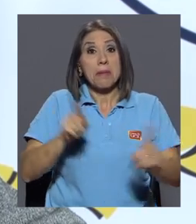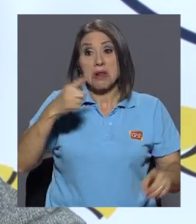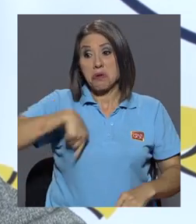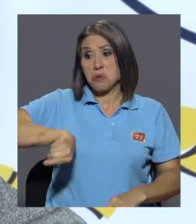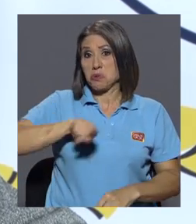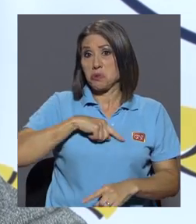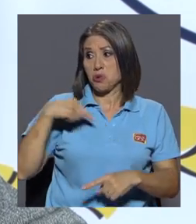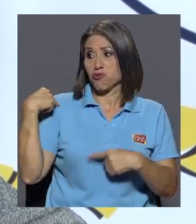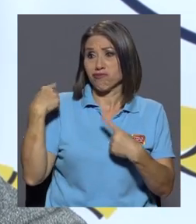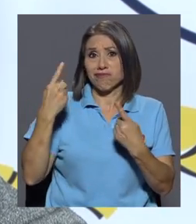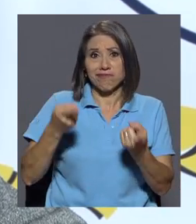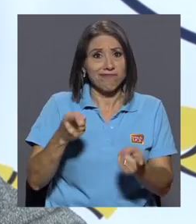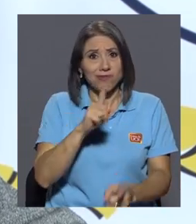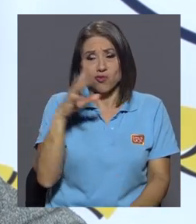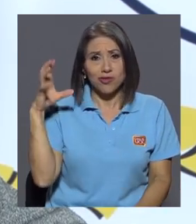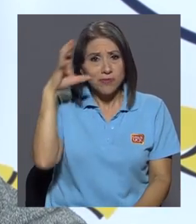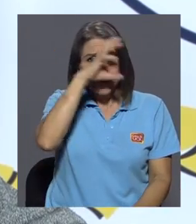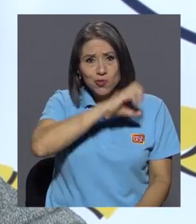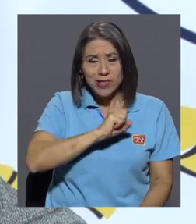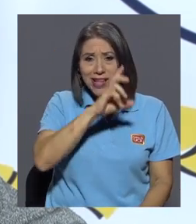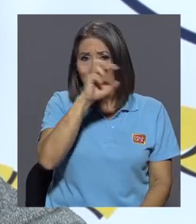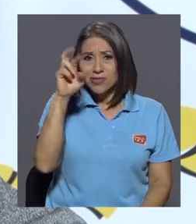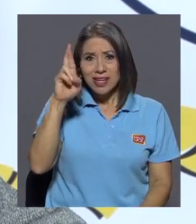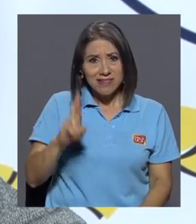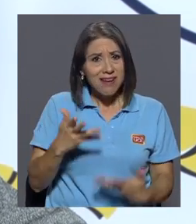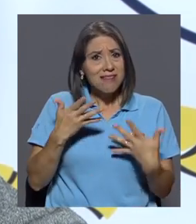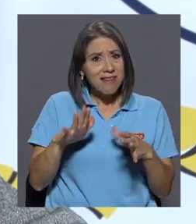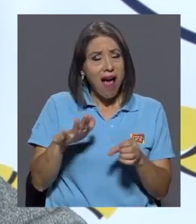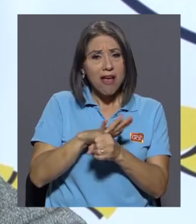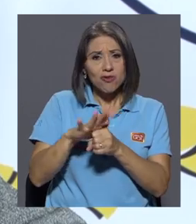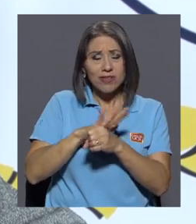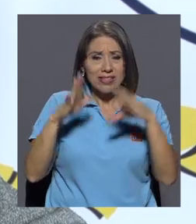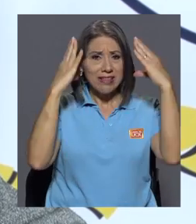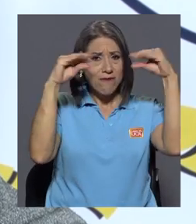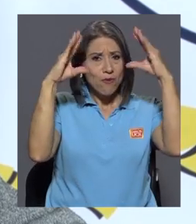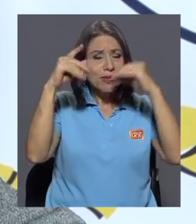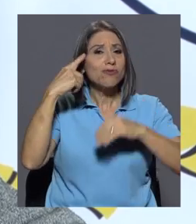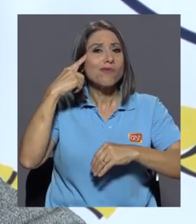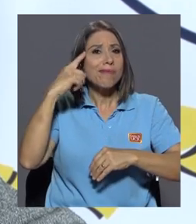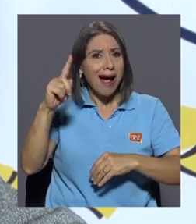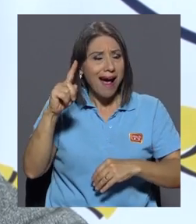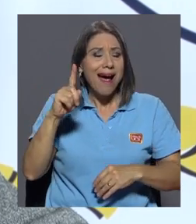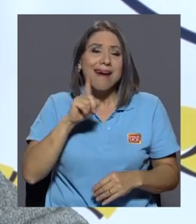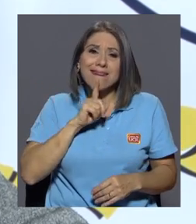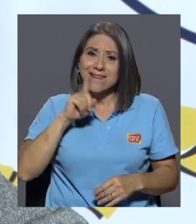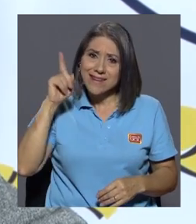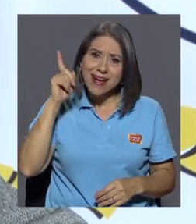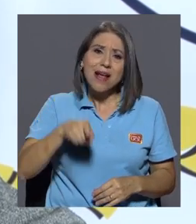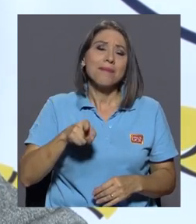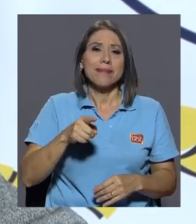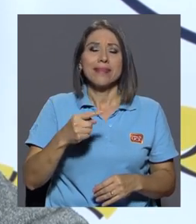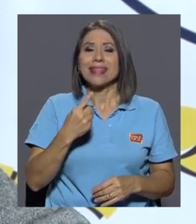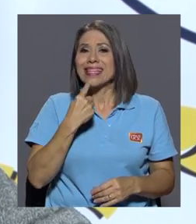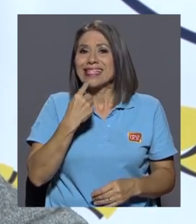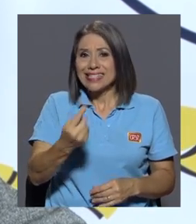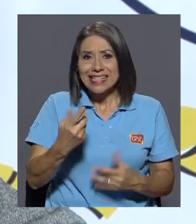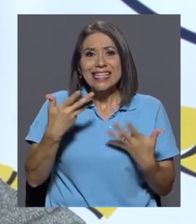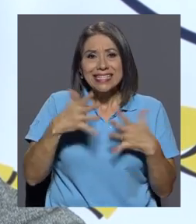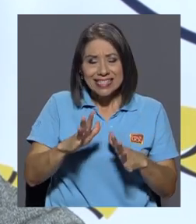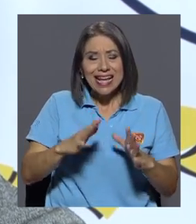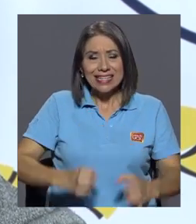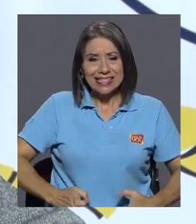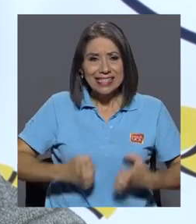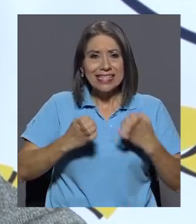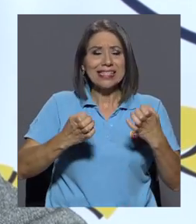el momento en Costa Rica no hay suficiente información que permite realmente decir que existe una